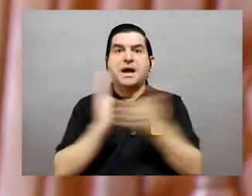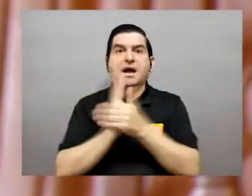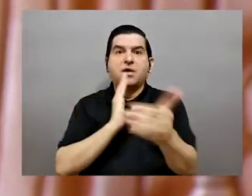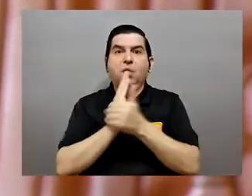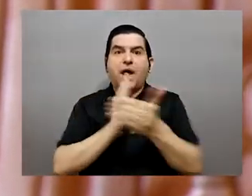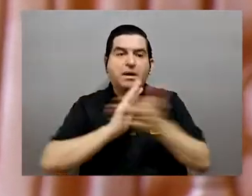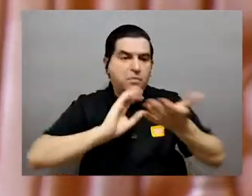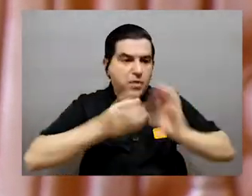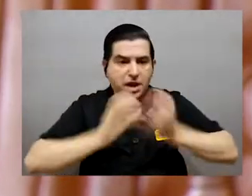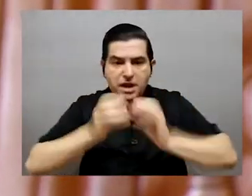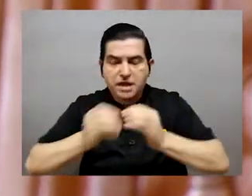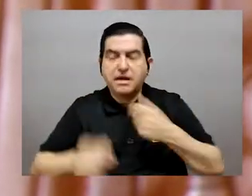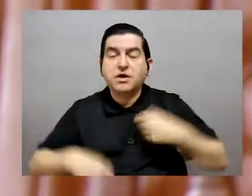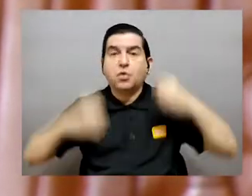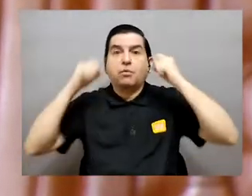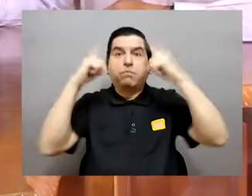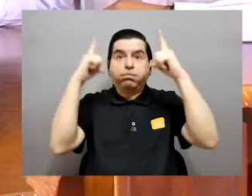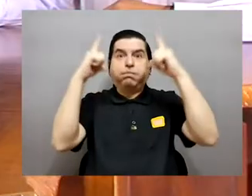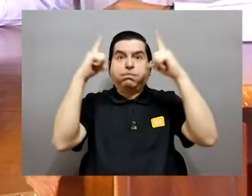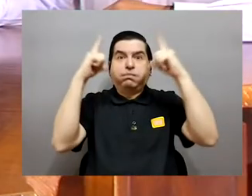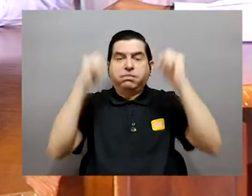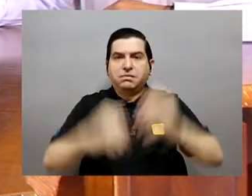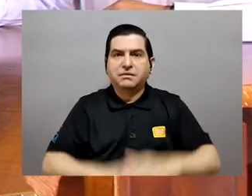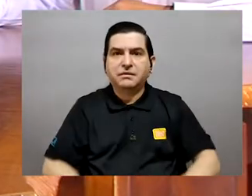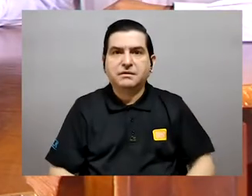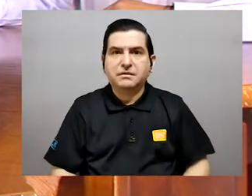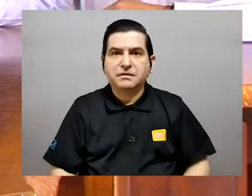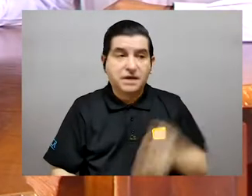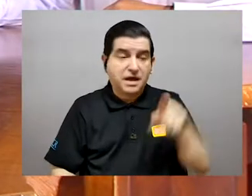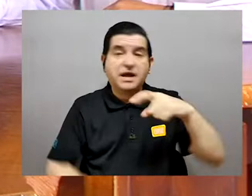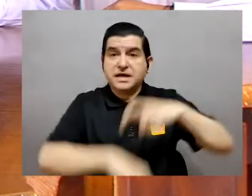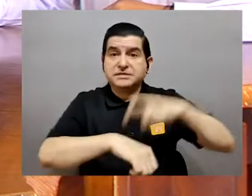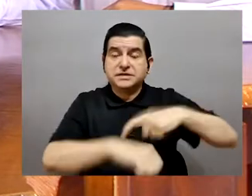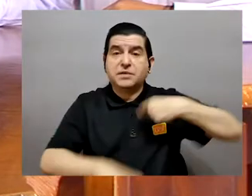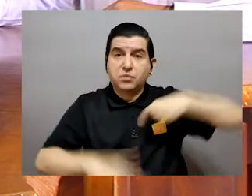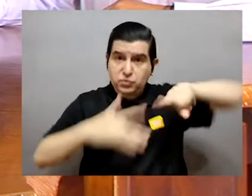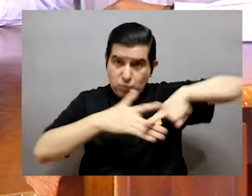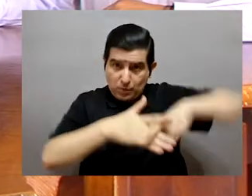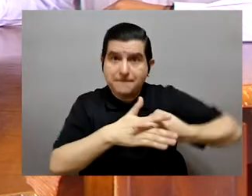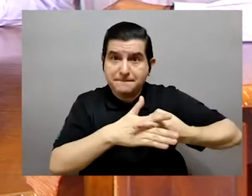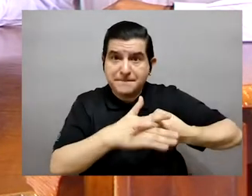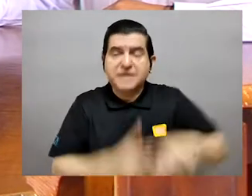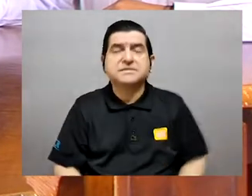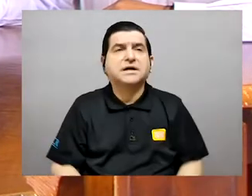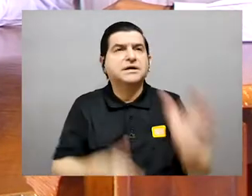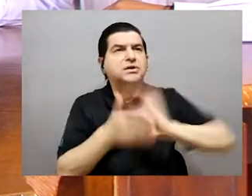hago el examen de admisión de la universidad, yo tuve